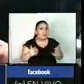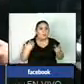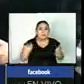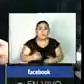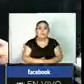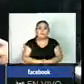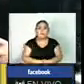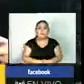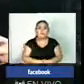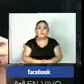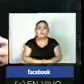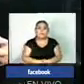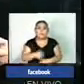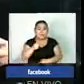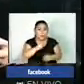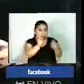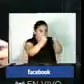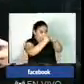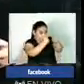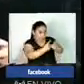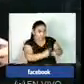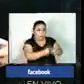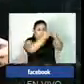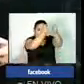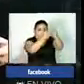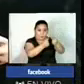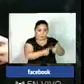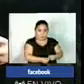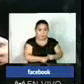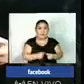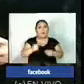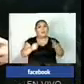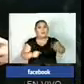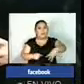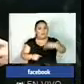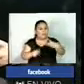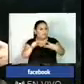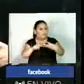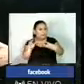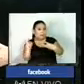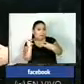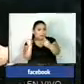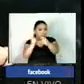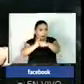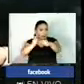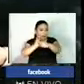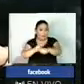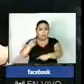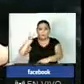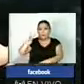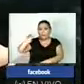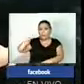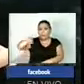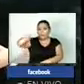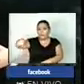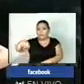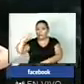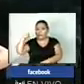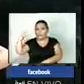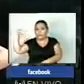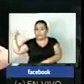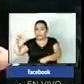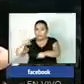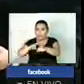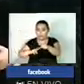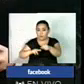modificaciones del presupuesto general. Y lo tercero era modificar los 20 millones de dólares, 20